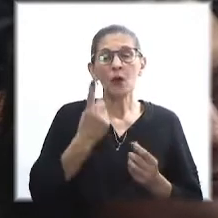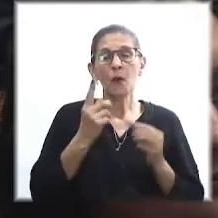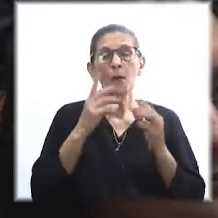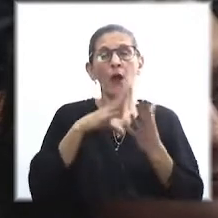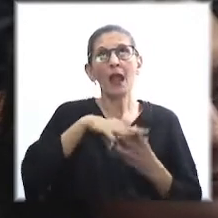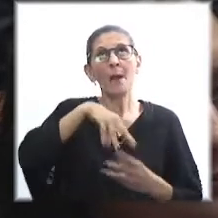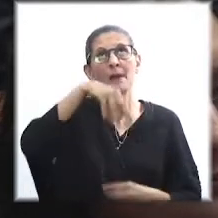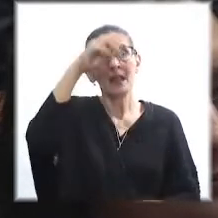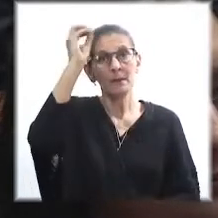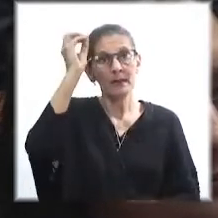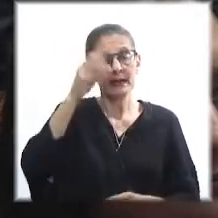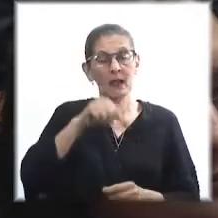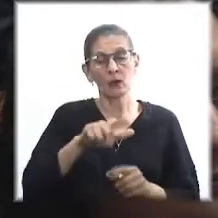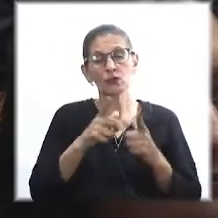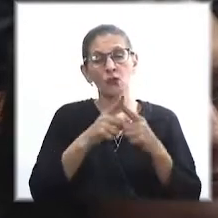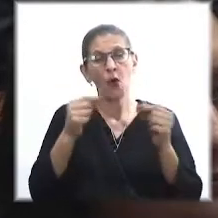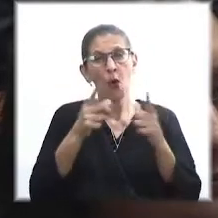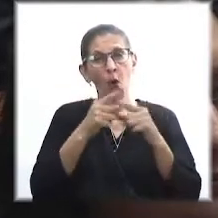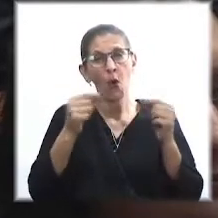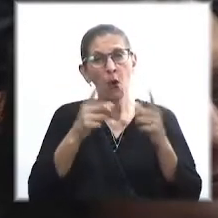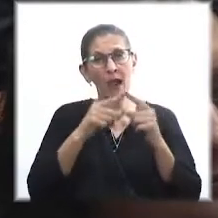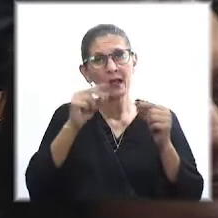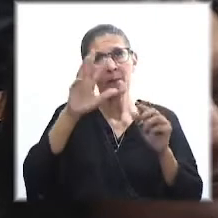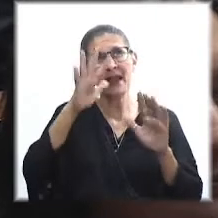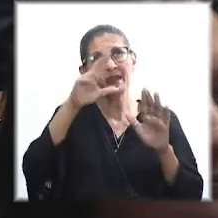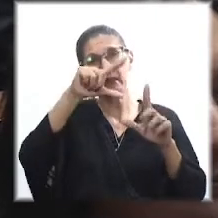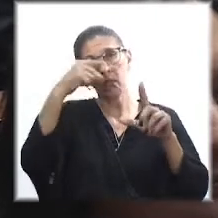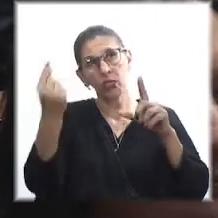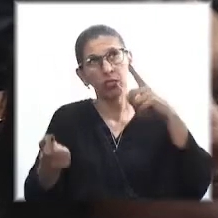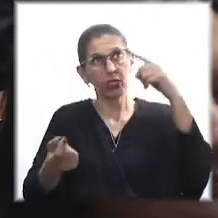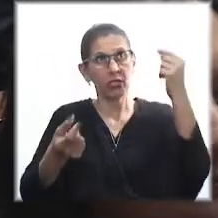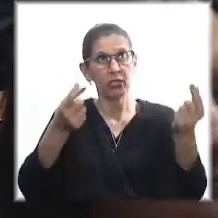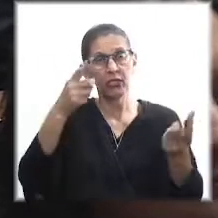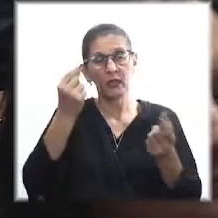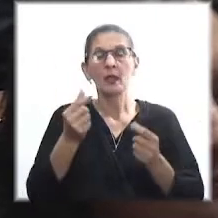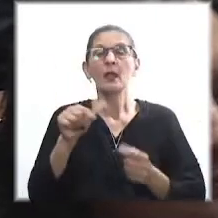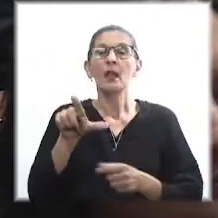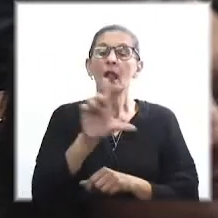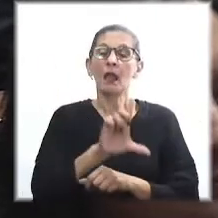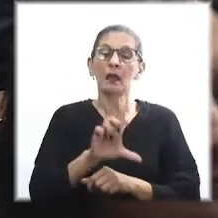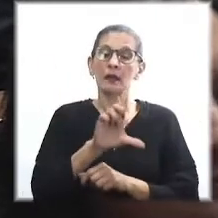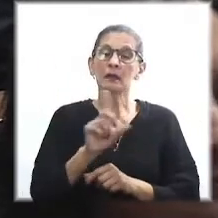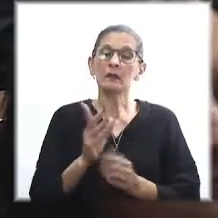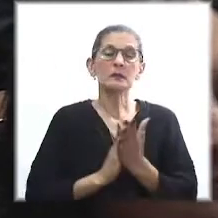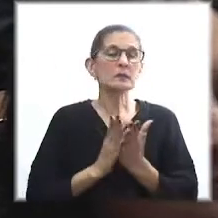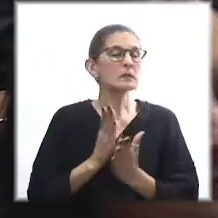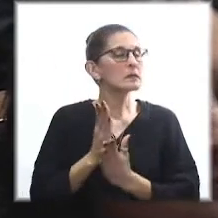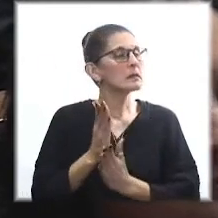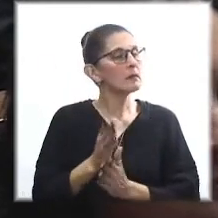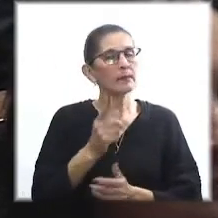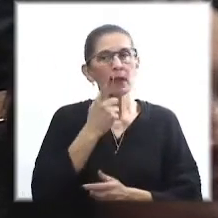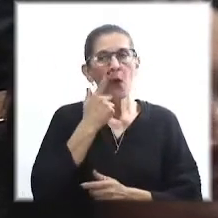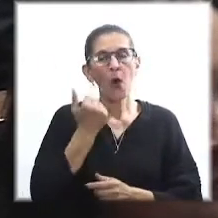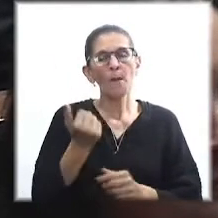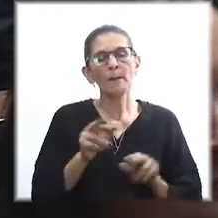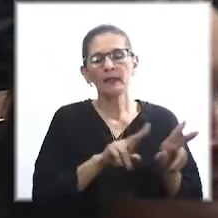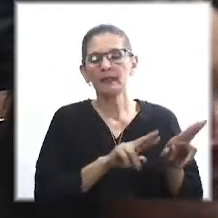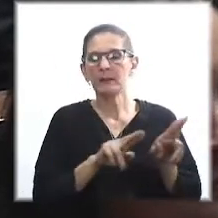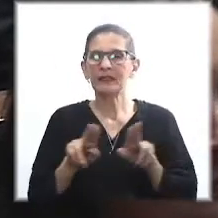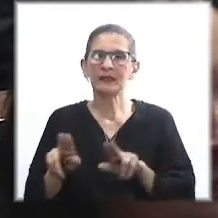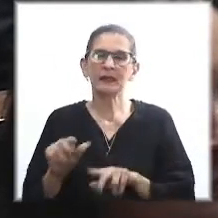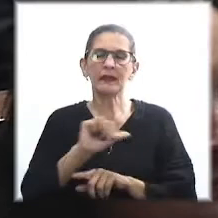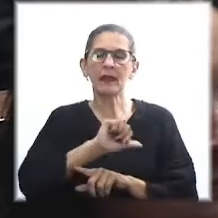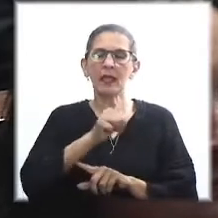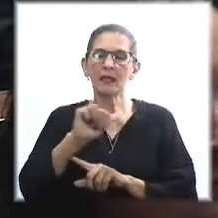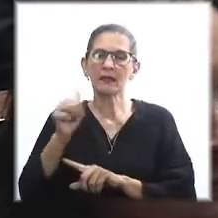alza en nuestros campos con sus hojas que parecen como despeinadas. El doctor Larrañaga fue siempre hombre de mantener en el